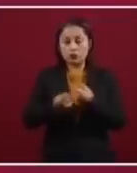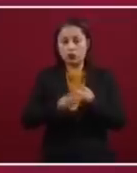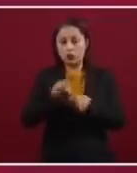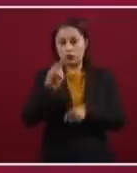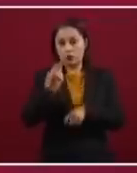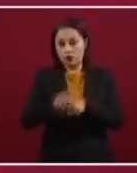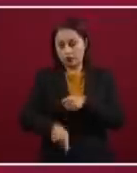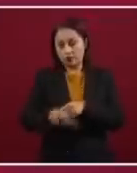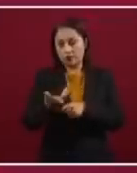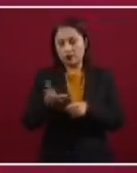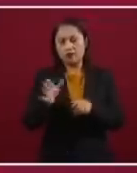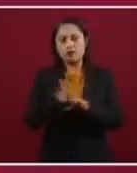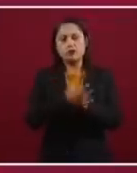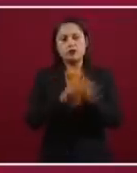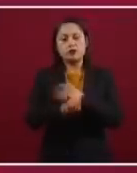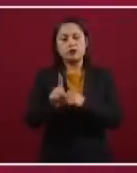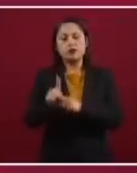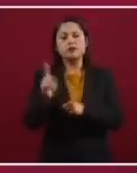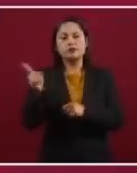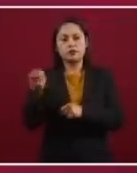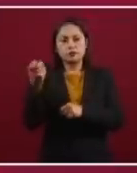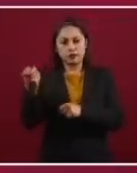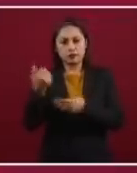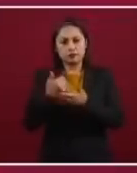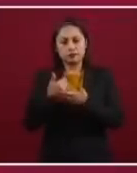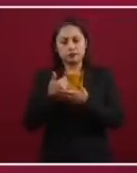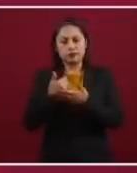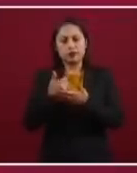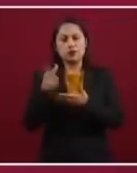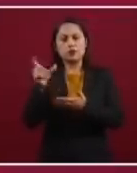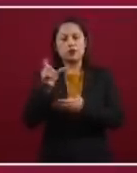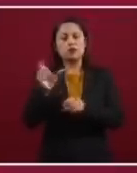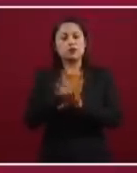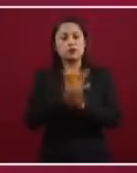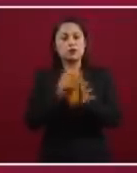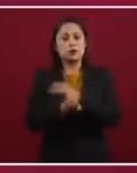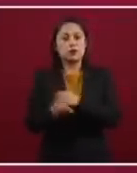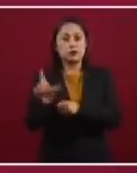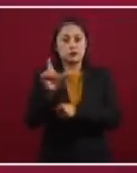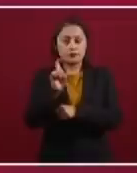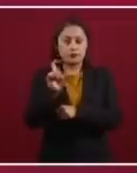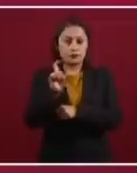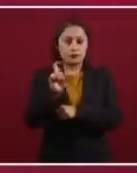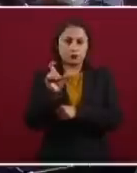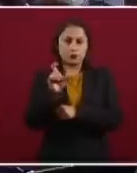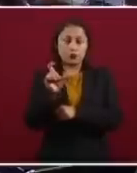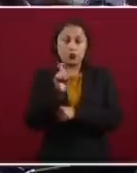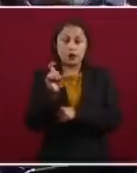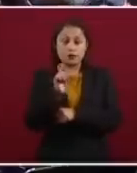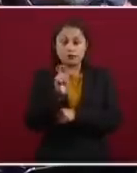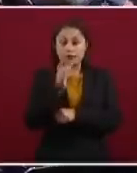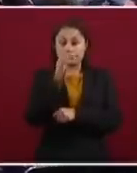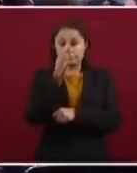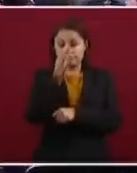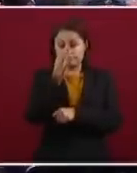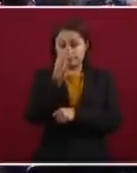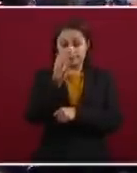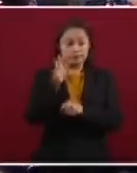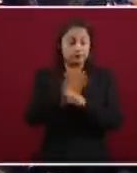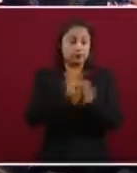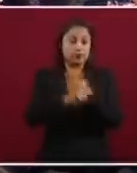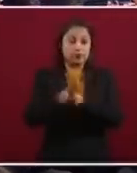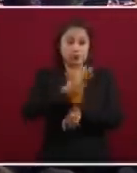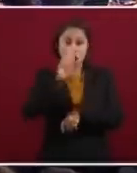consideran es en un momento dado cuando hay un riesgo mayor o inminente por ejemplo la muerte asociada a una